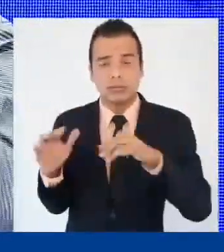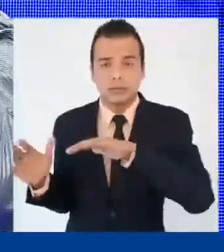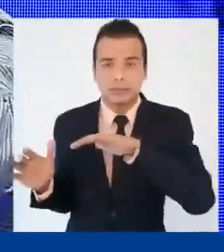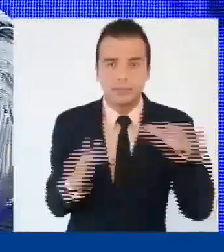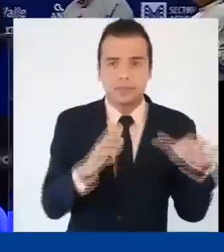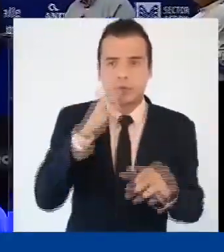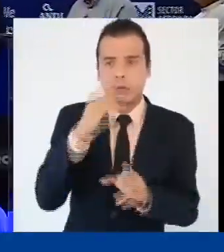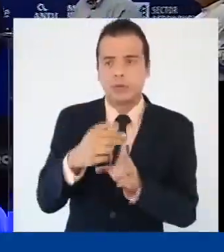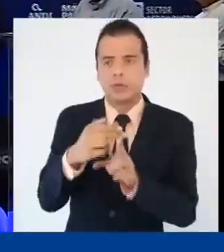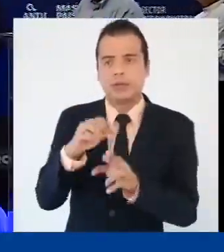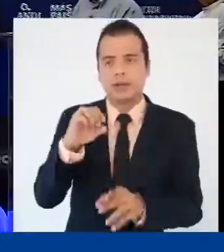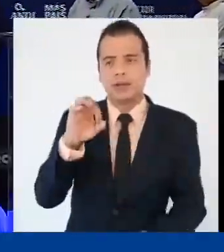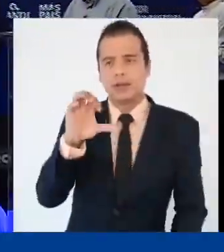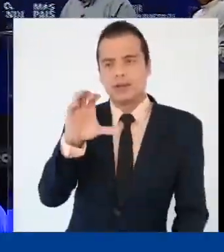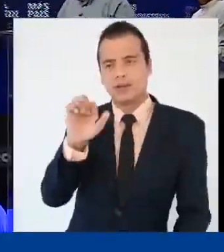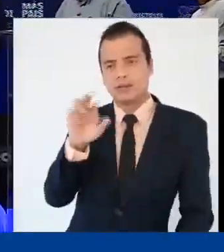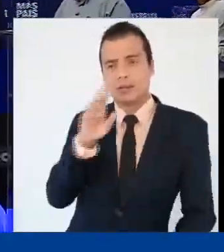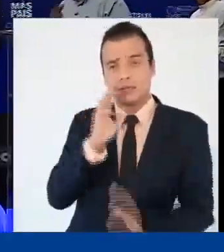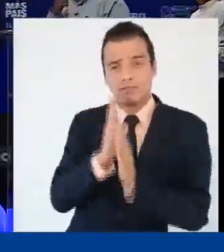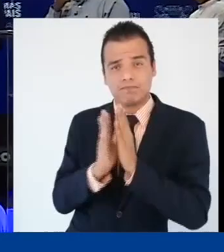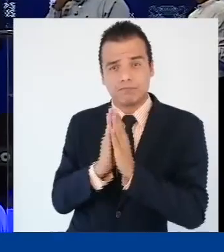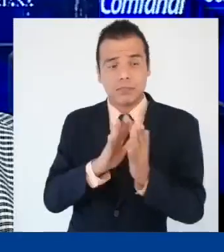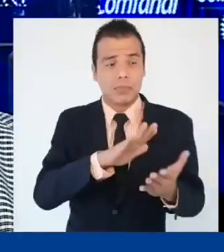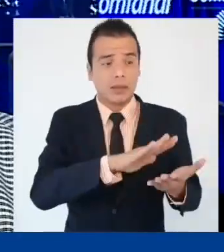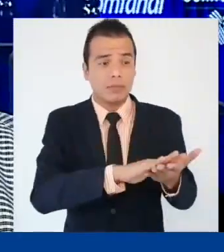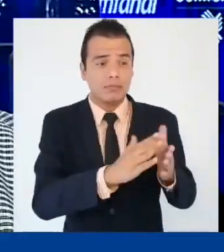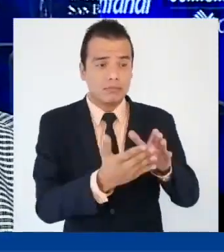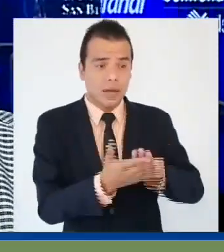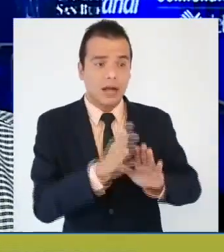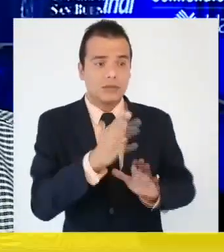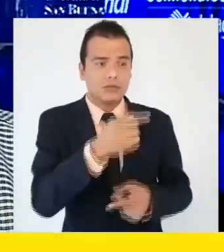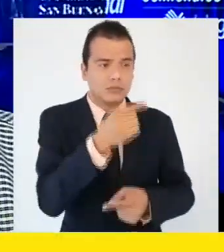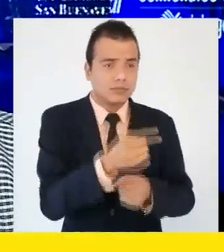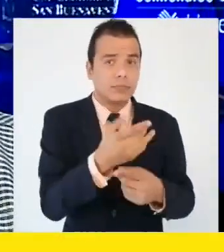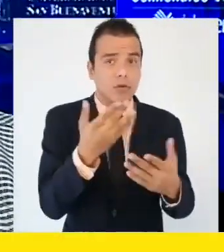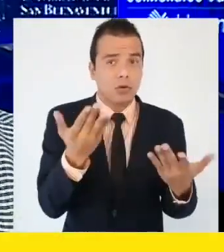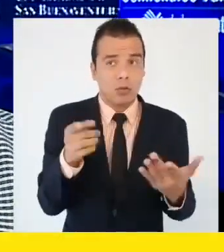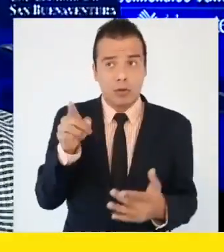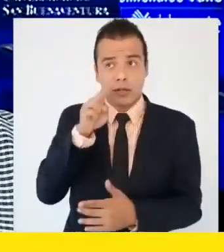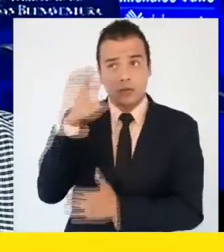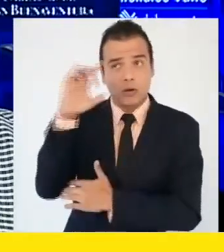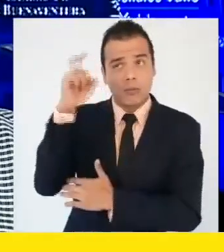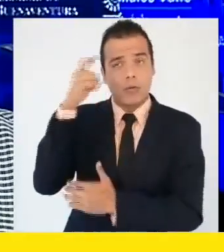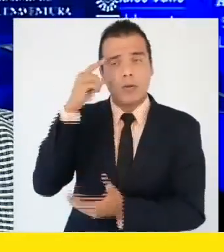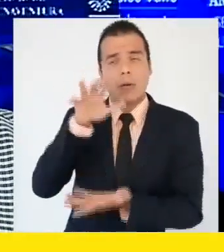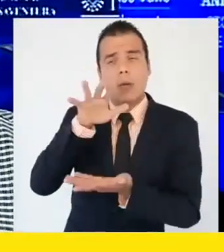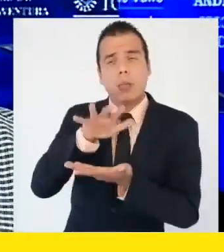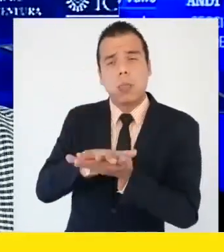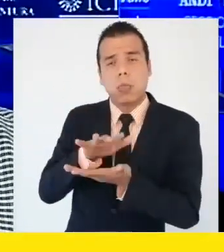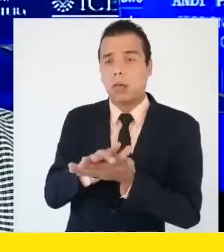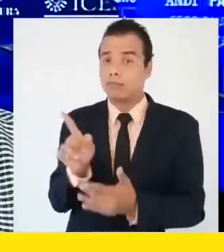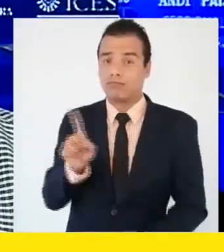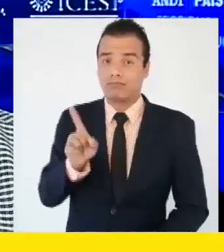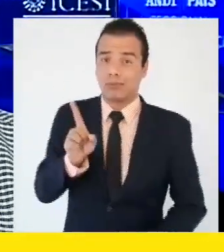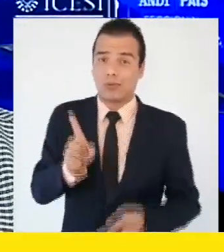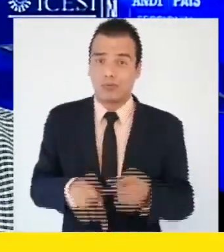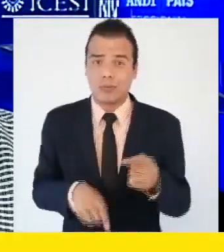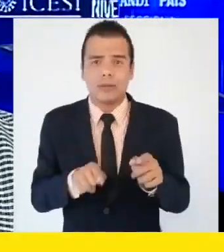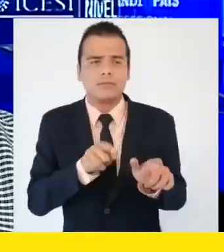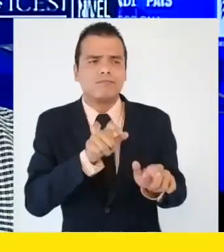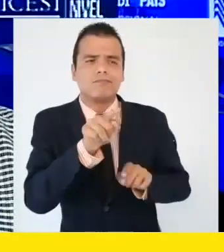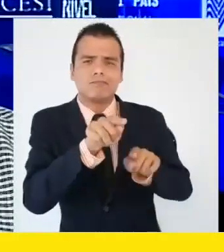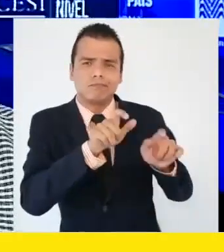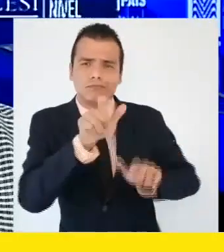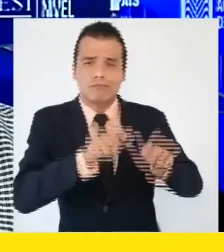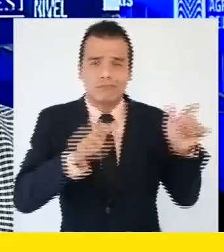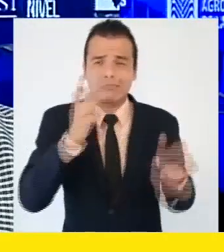debe buscar la paz, el Estado no puede bajar la guardia. Lamentablemente algunos delincuentes y terroristas no valoran y no